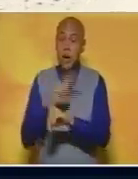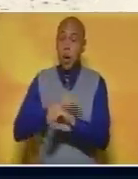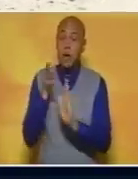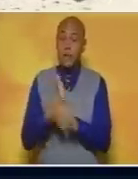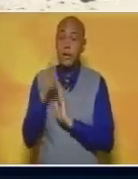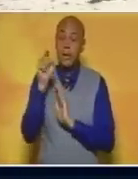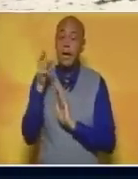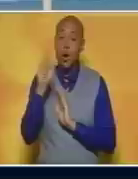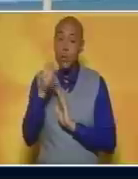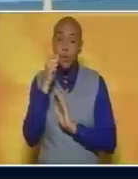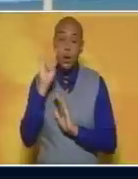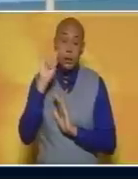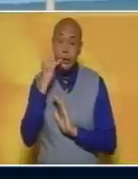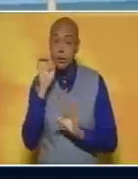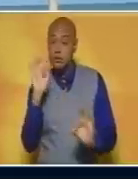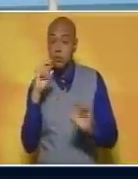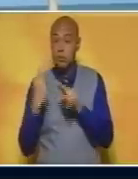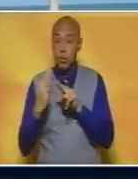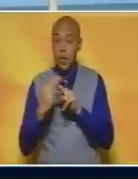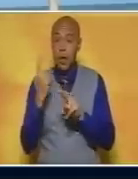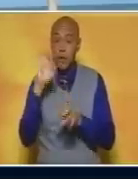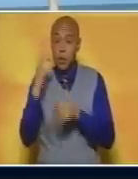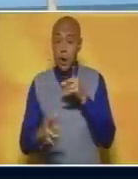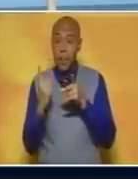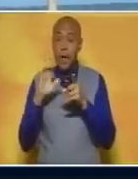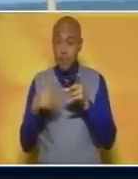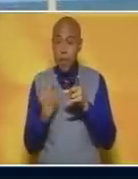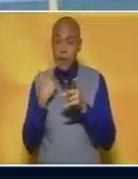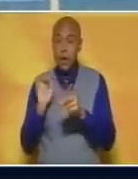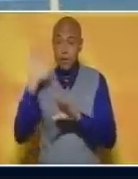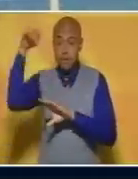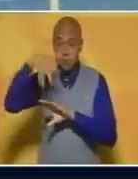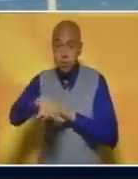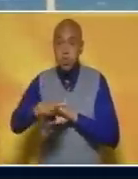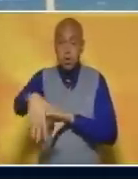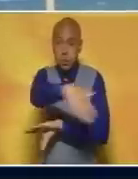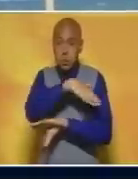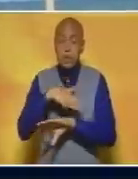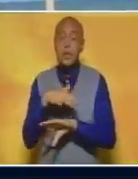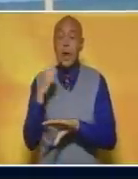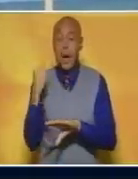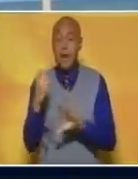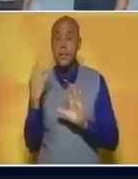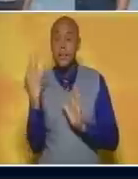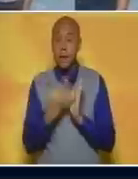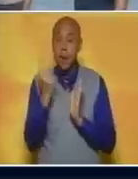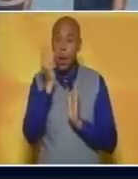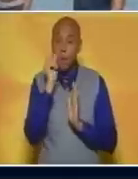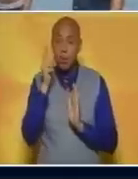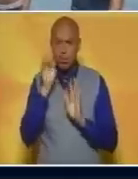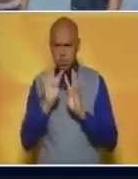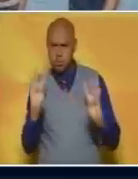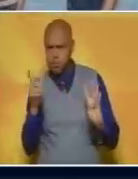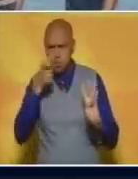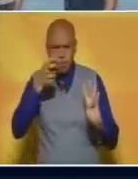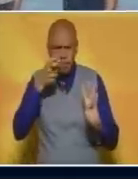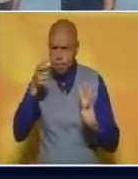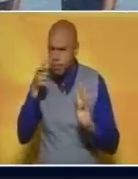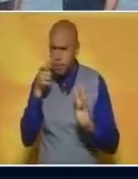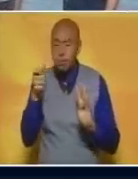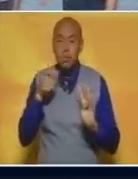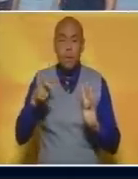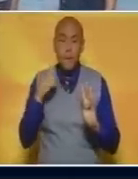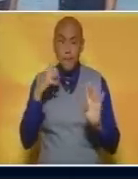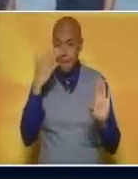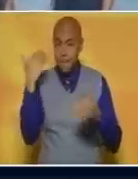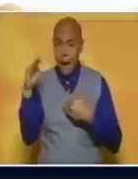se encuentran en alerta ante cualquier eventualidad que se pueda presentar con más de 3.000 funcionarios de los distintos organismos de